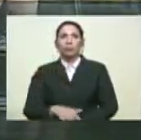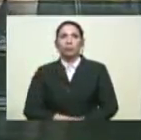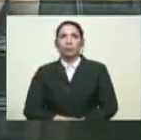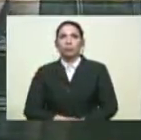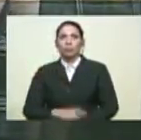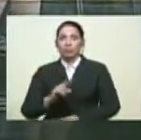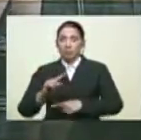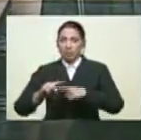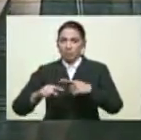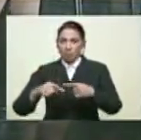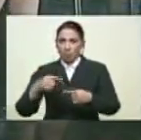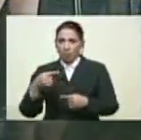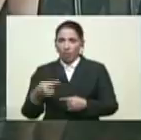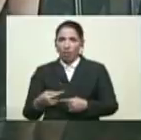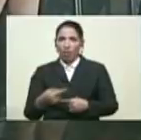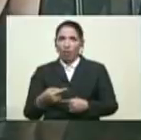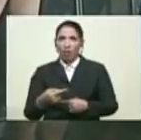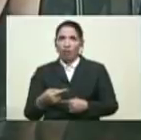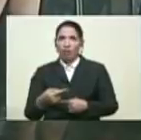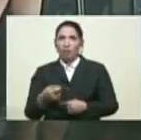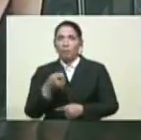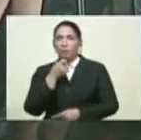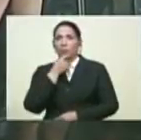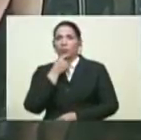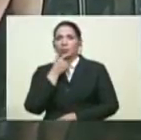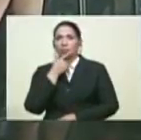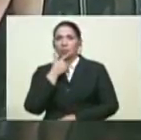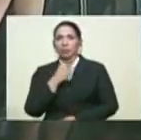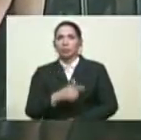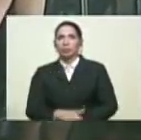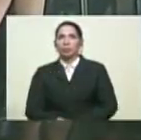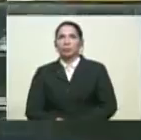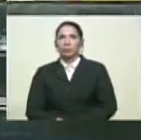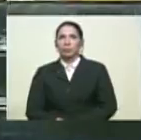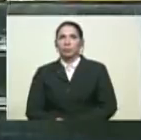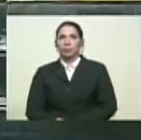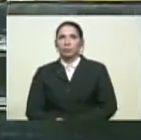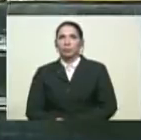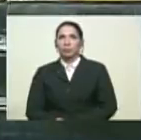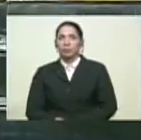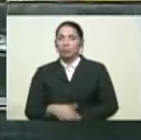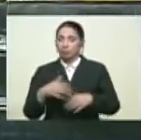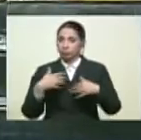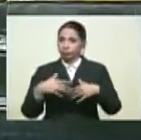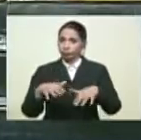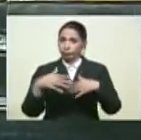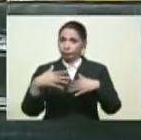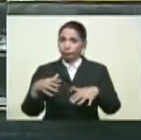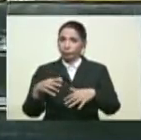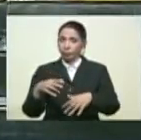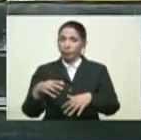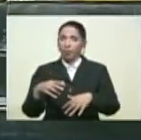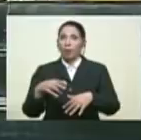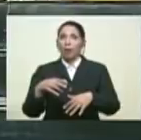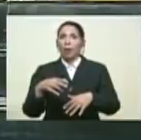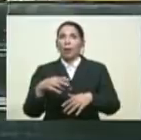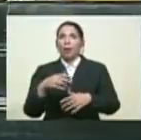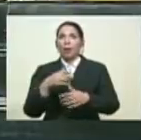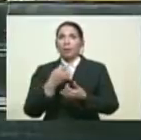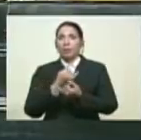después de el hermosísimo y majestuoso desfile de independencia en